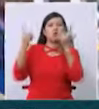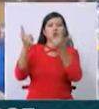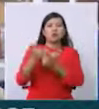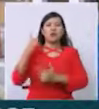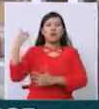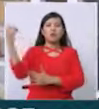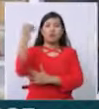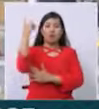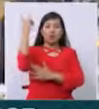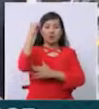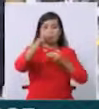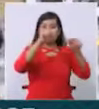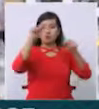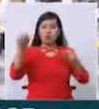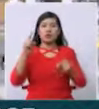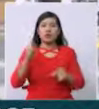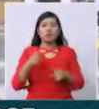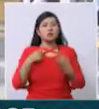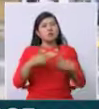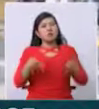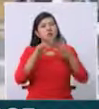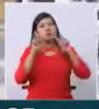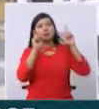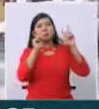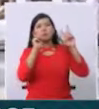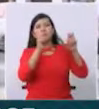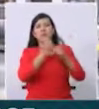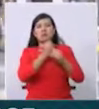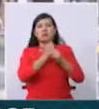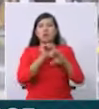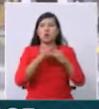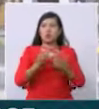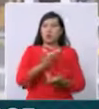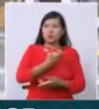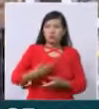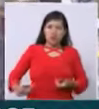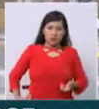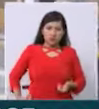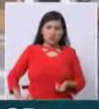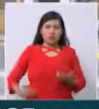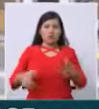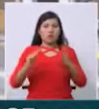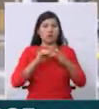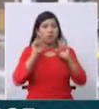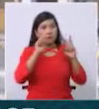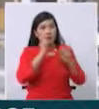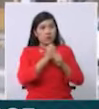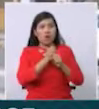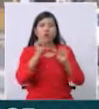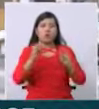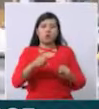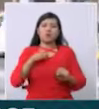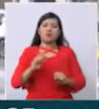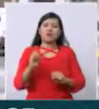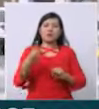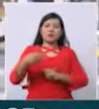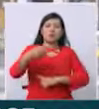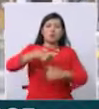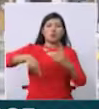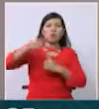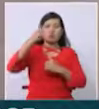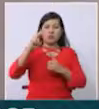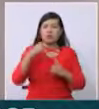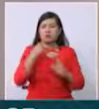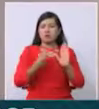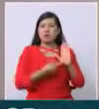nacional valoren su trabajo del presidente y según el trabajo le toca la segunda vuelta según la constitución política del